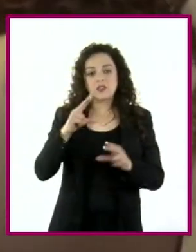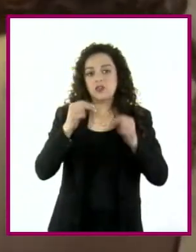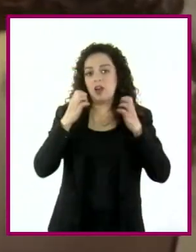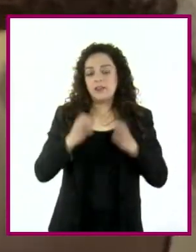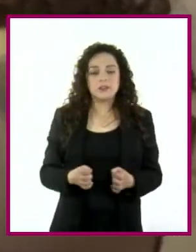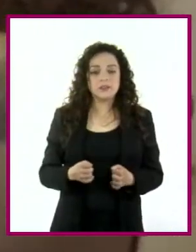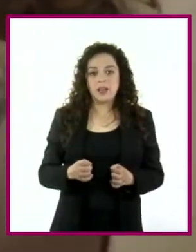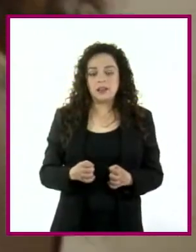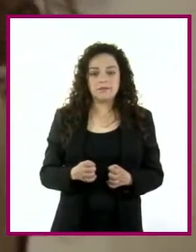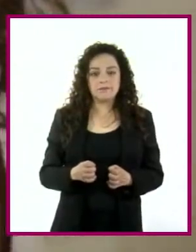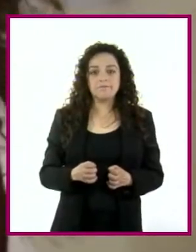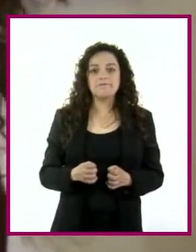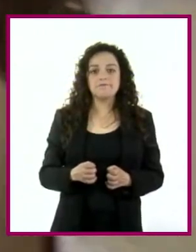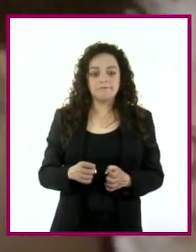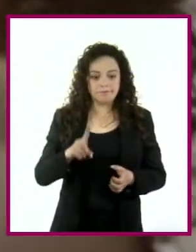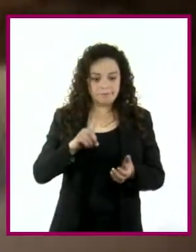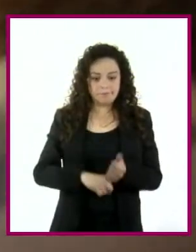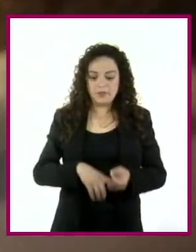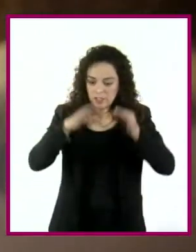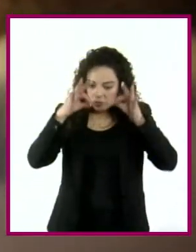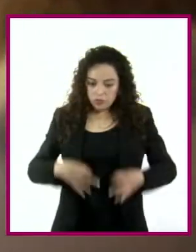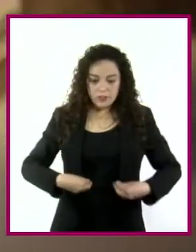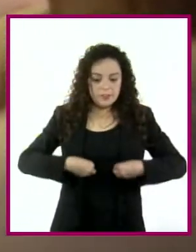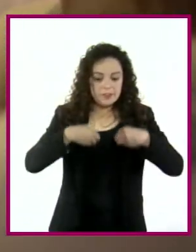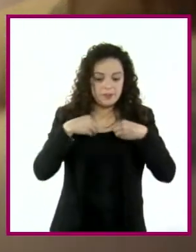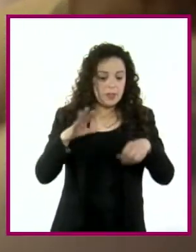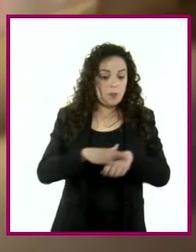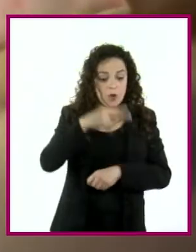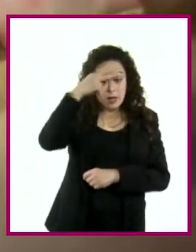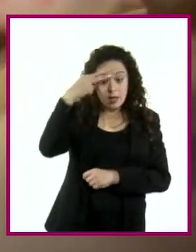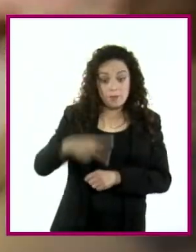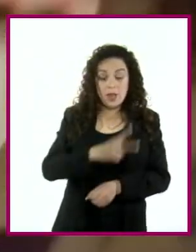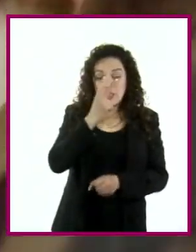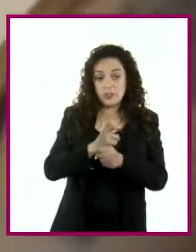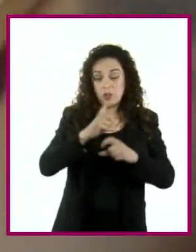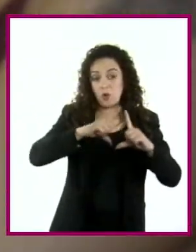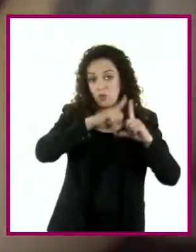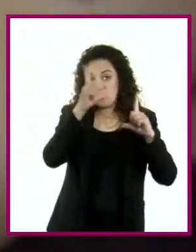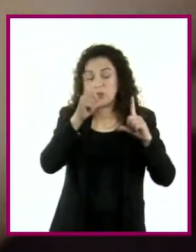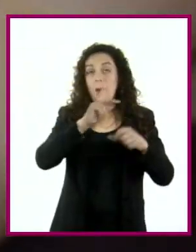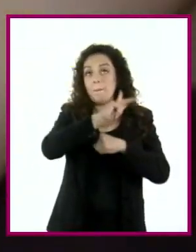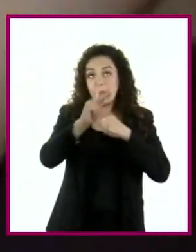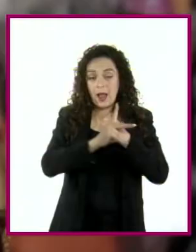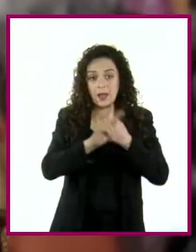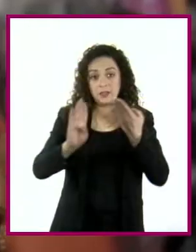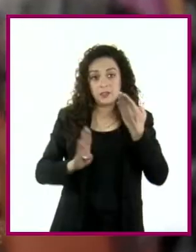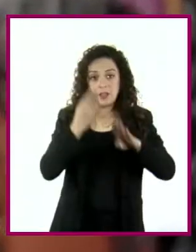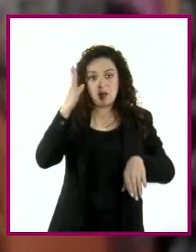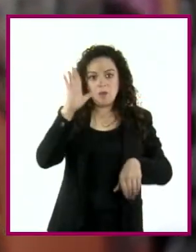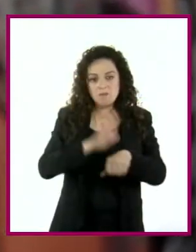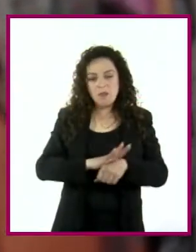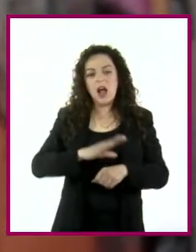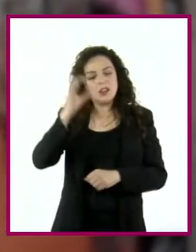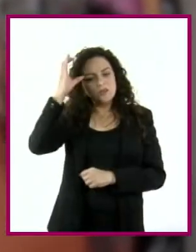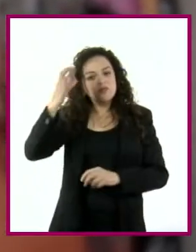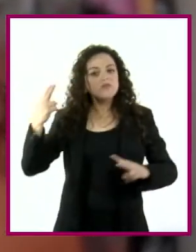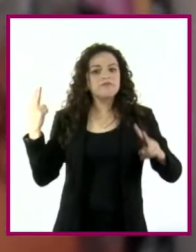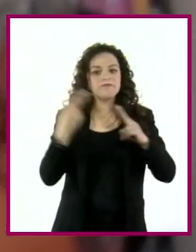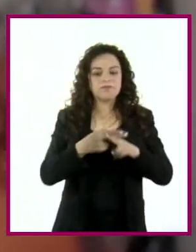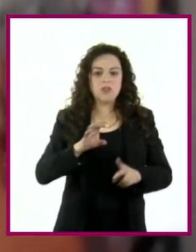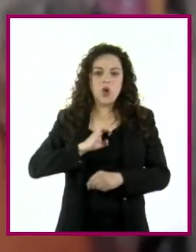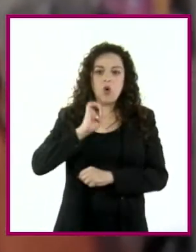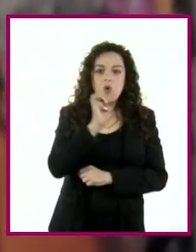plano de lo real. Pues México es el segundo país a nivel mundial en presentar más crímenes de odio hacia personas de la